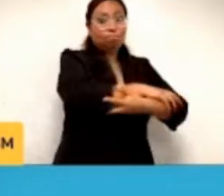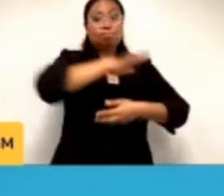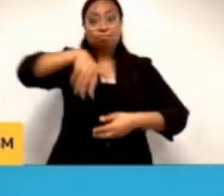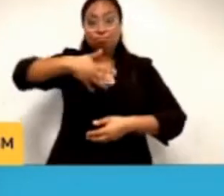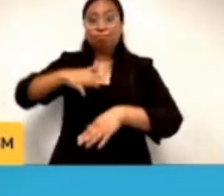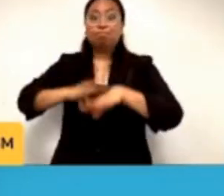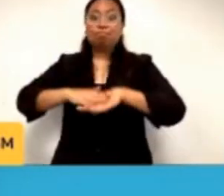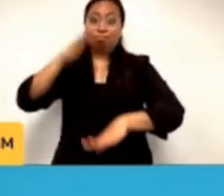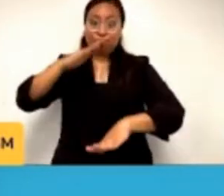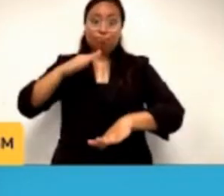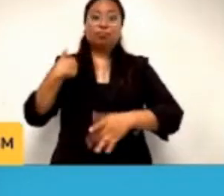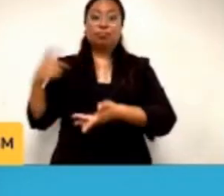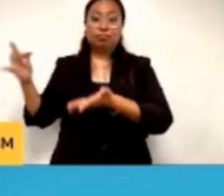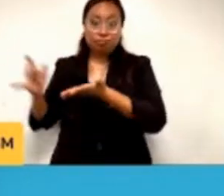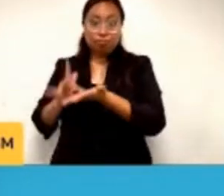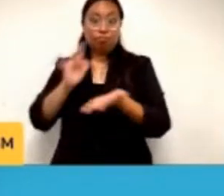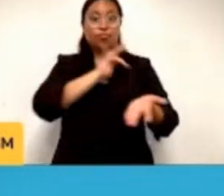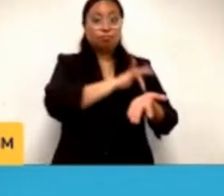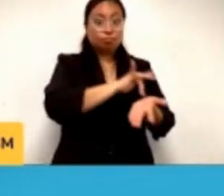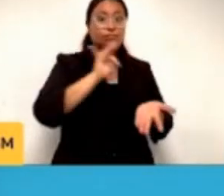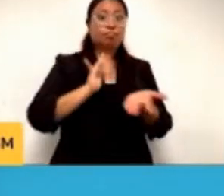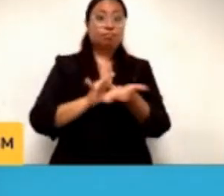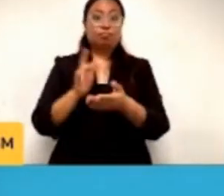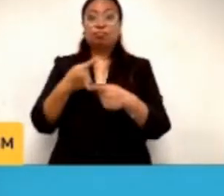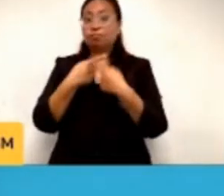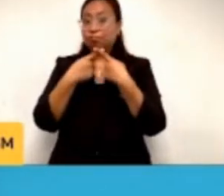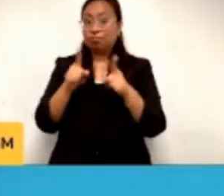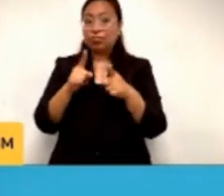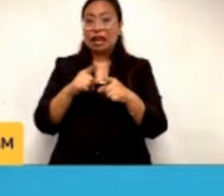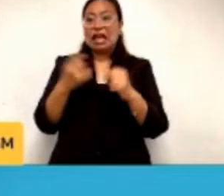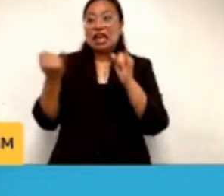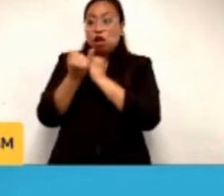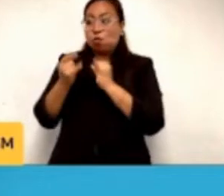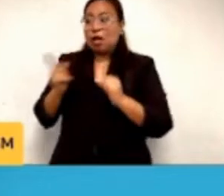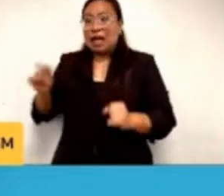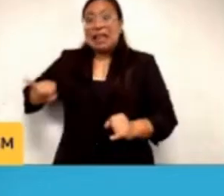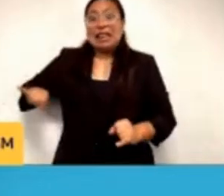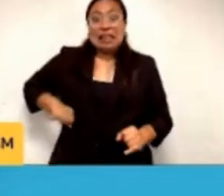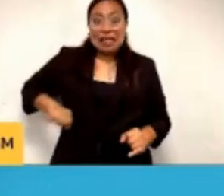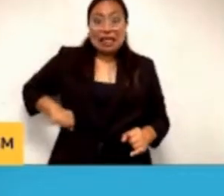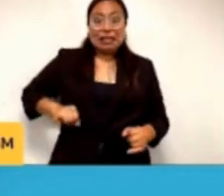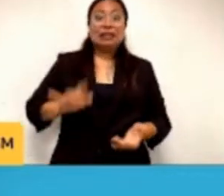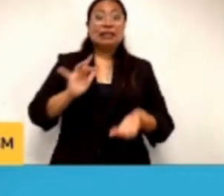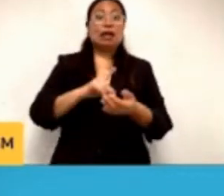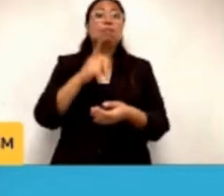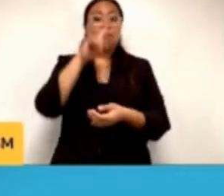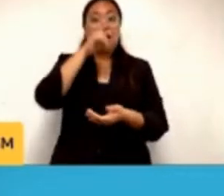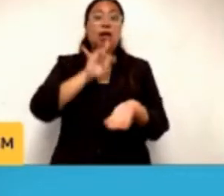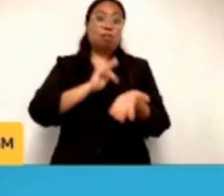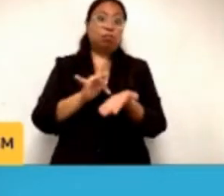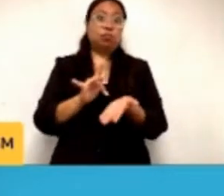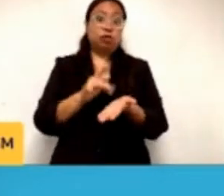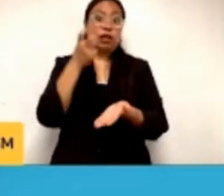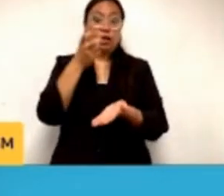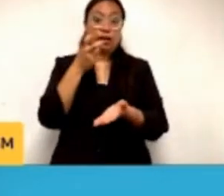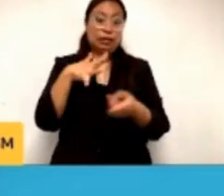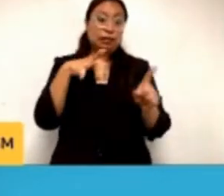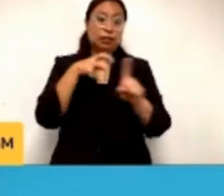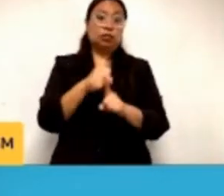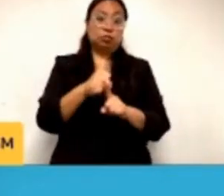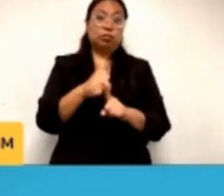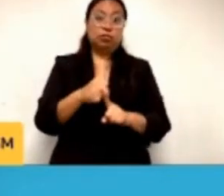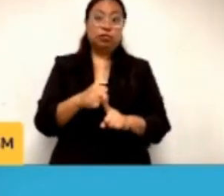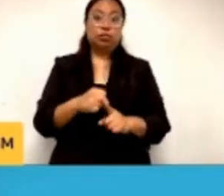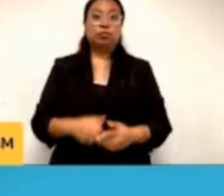mayores manos, las mayores personas igual de interesadas en lograr el propósito que buscamos. Entonces,